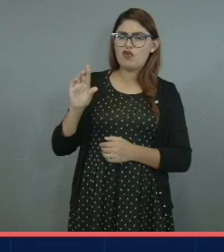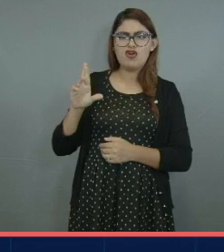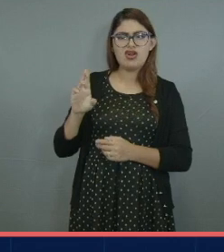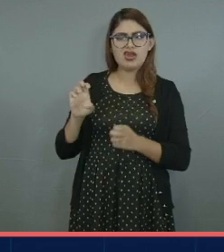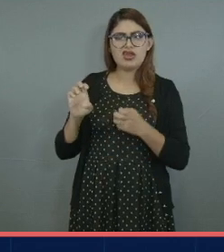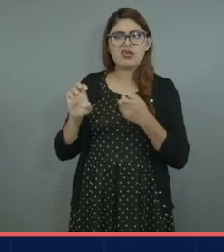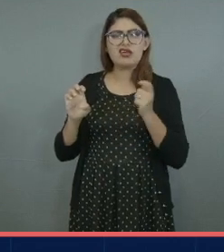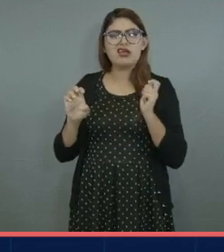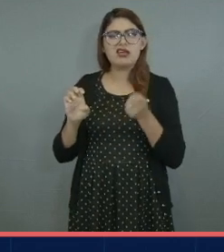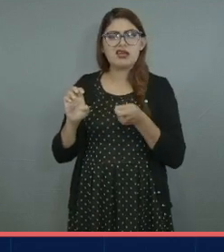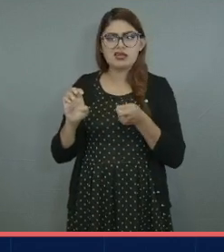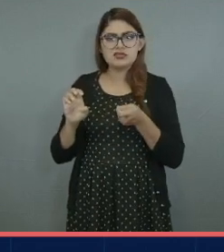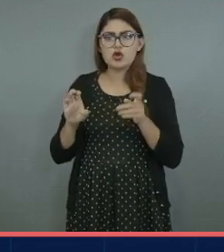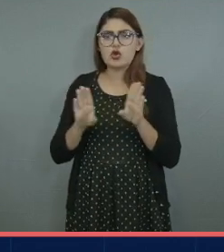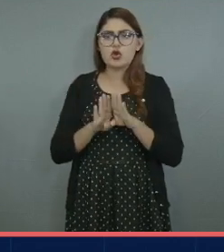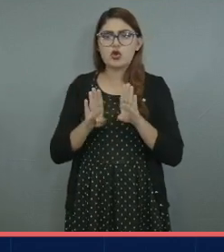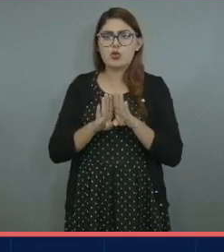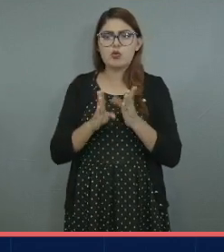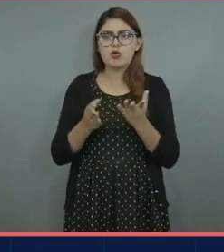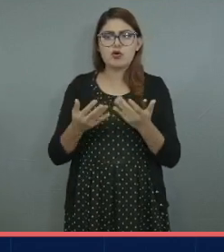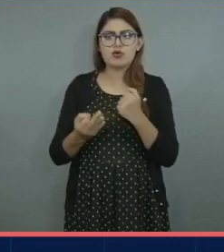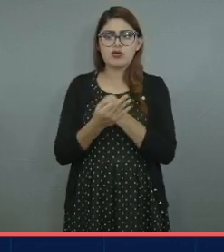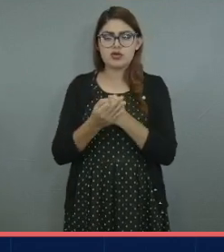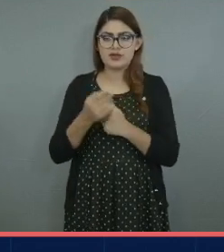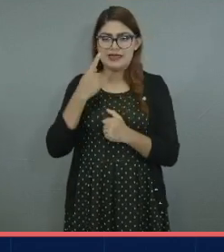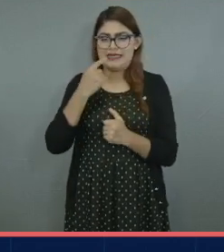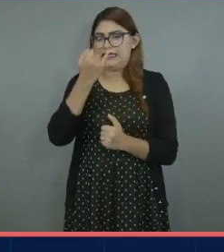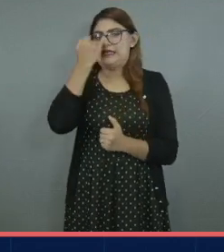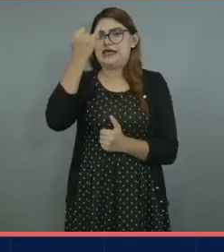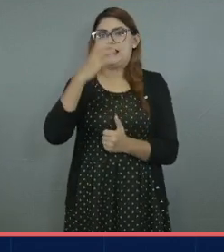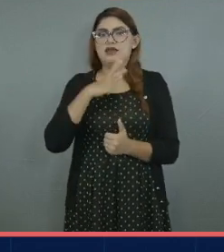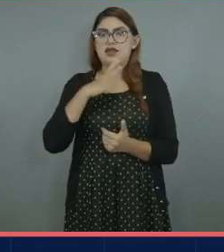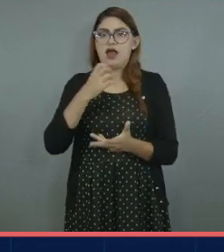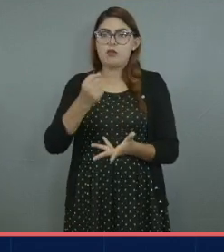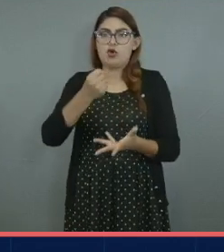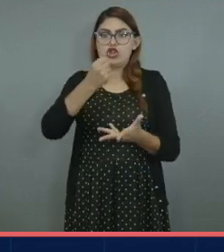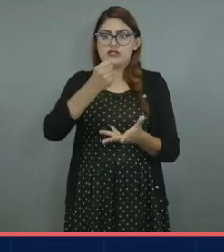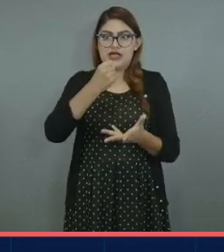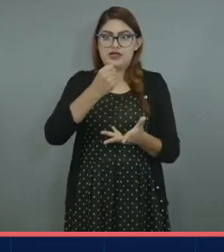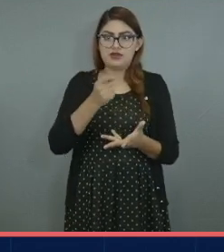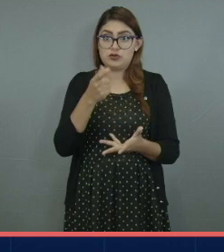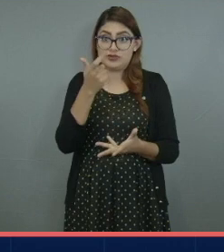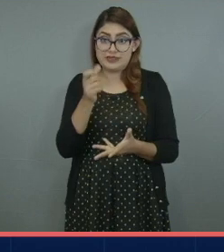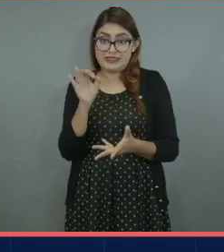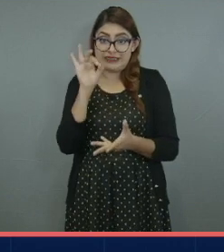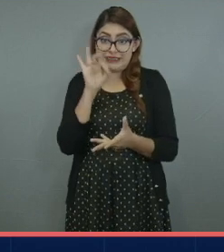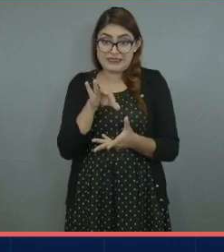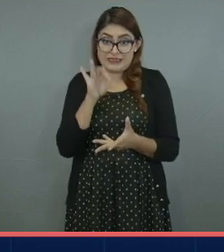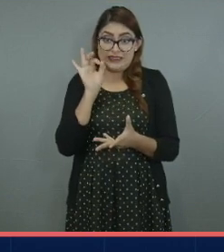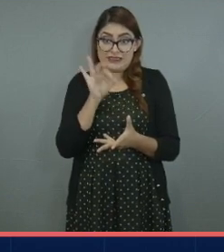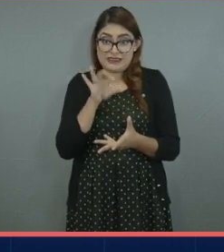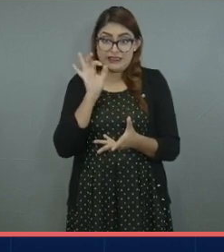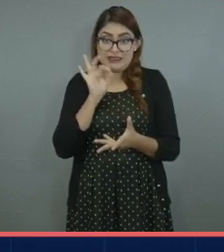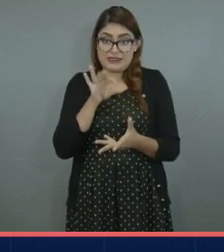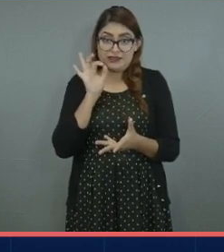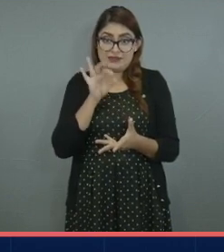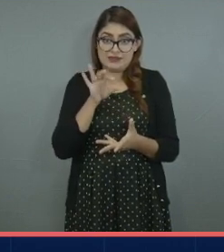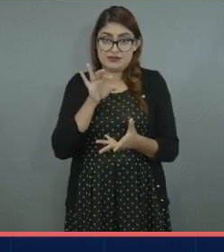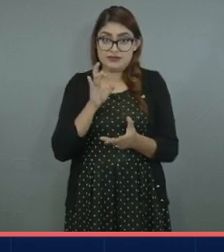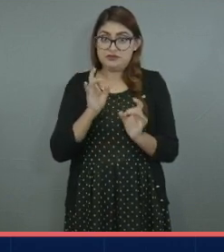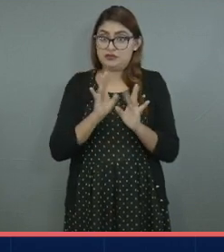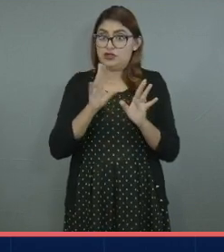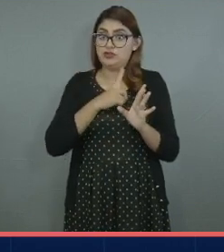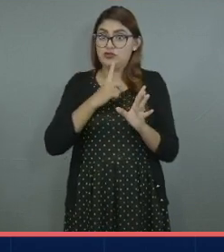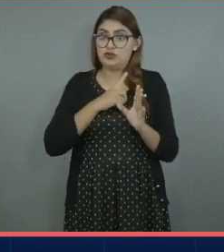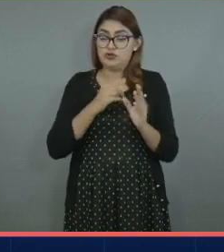Afore? Haz de cuenta que tienes una bolsita mágica y en la que cada vez que metes dinero, por arte de magia,